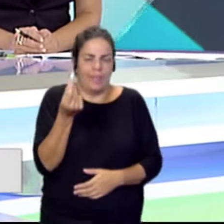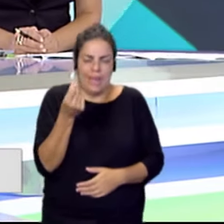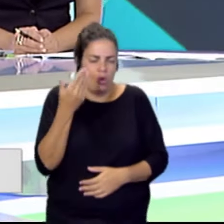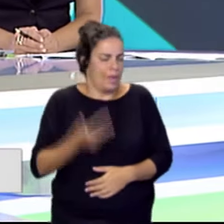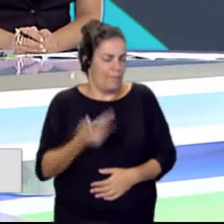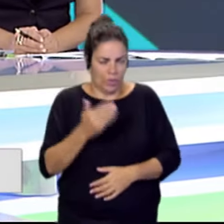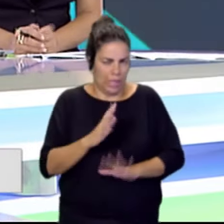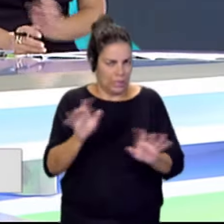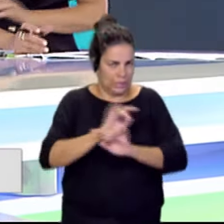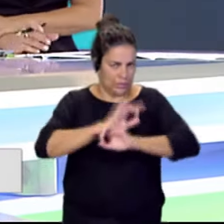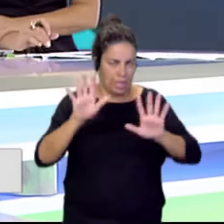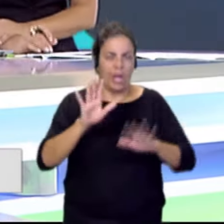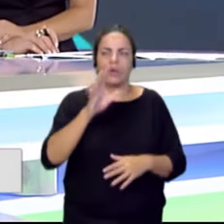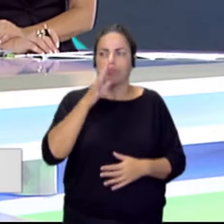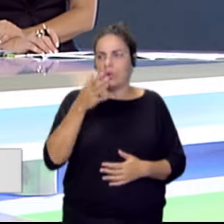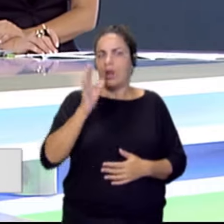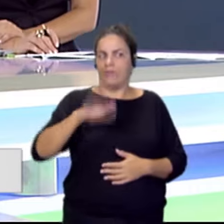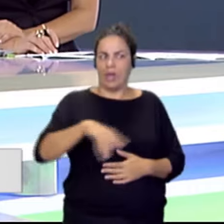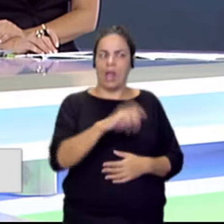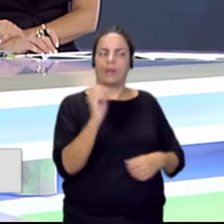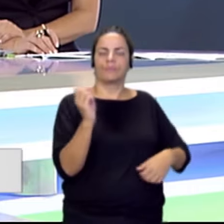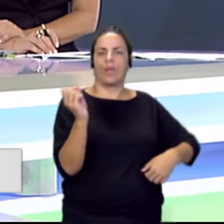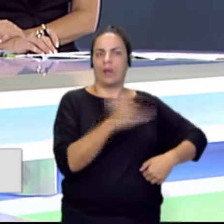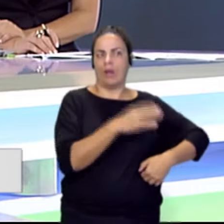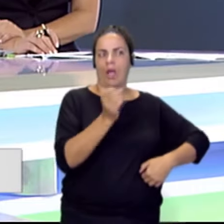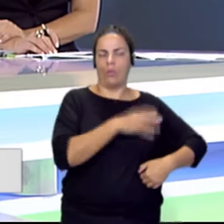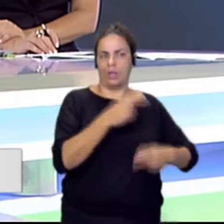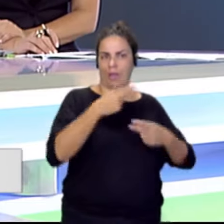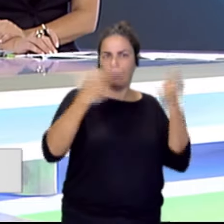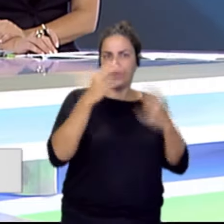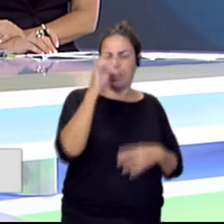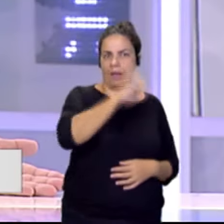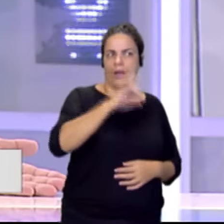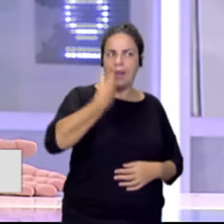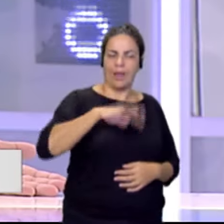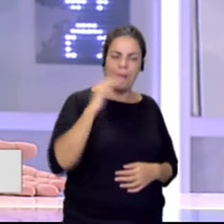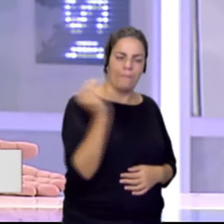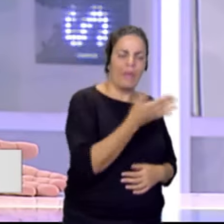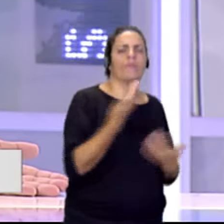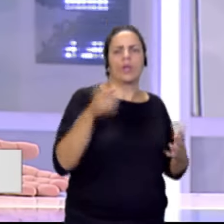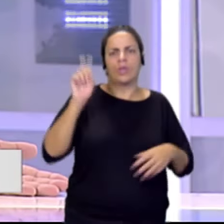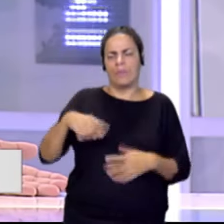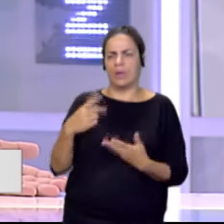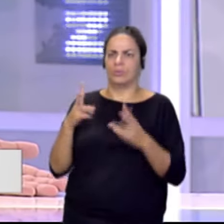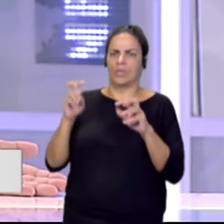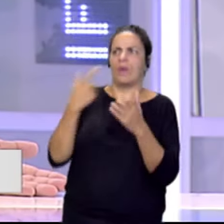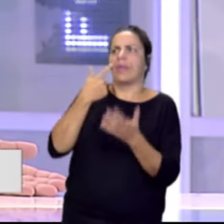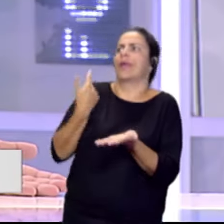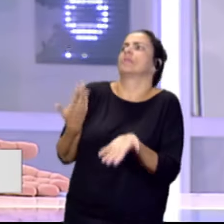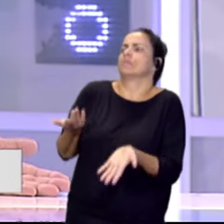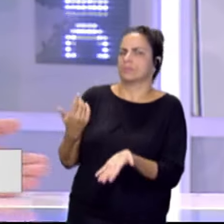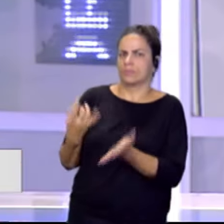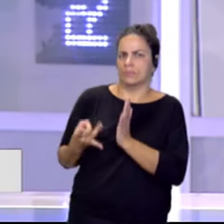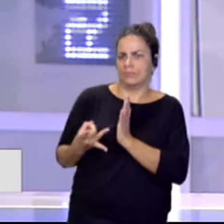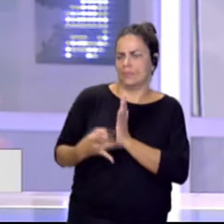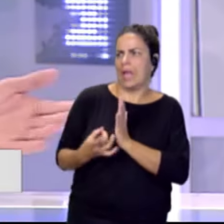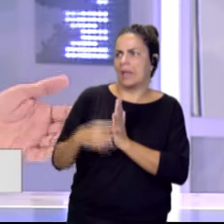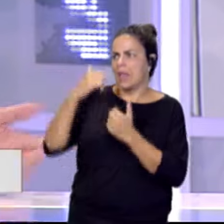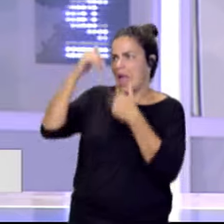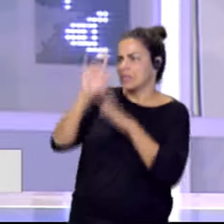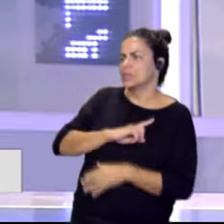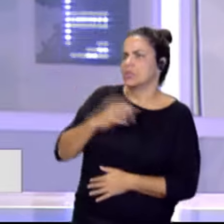está lastrando las cuentas públicas canarias, pero también es un tema cualitativo, de esperar algo de solidaridad del resto, ¿no? Que siga